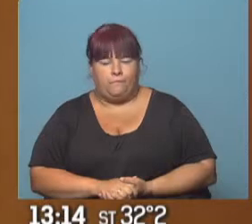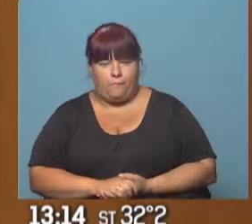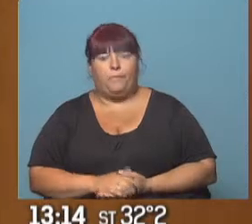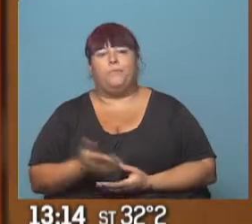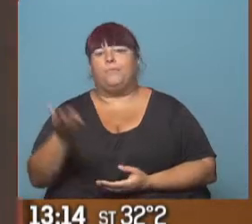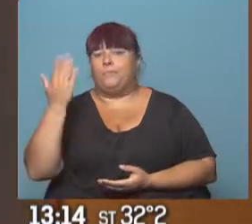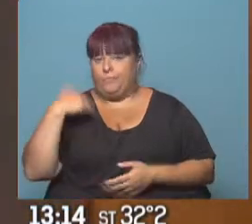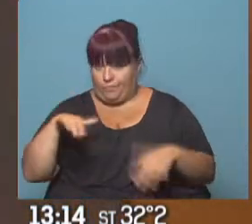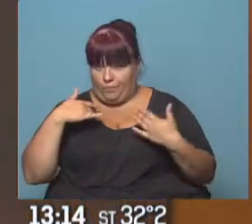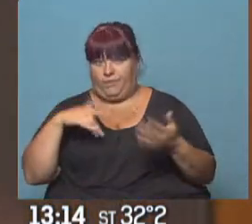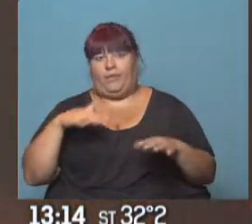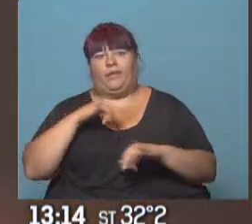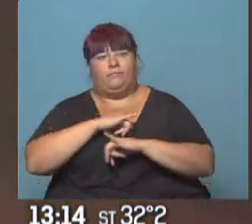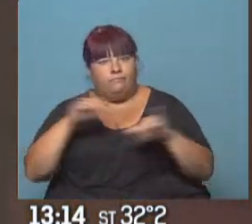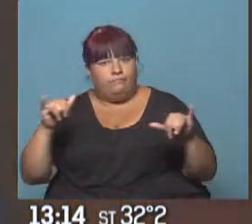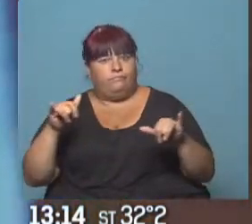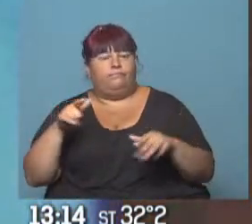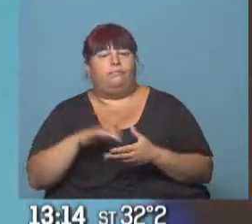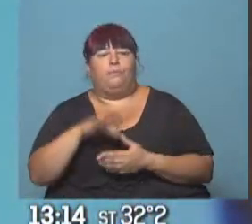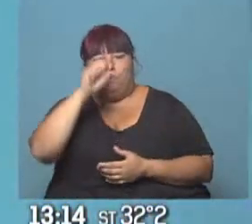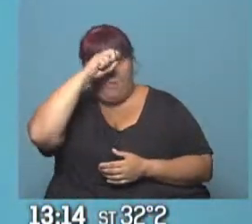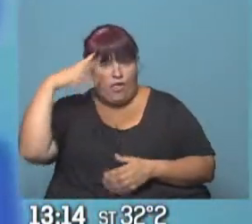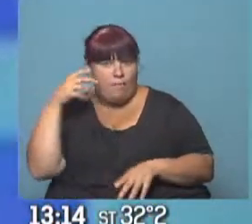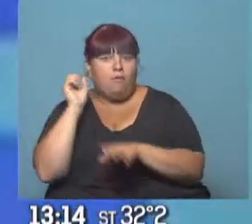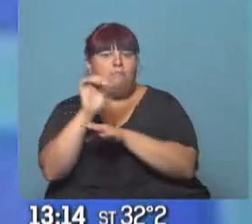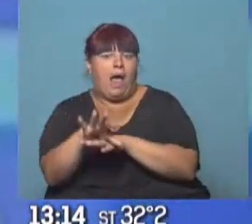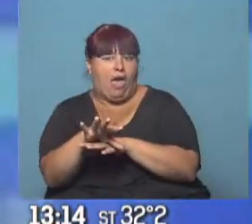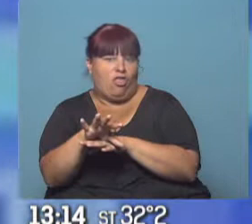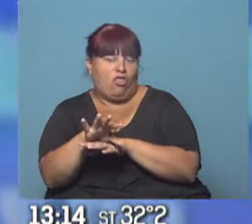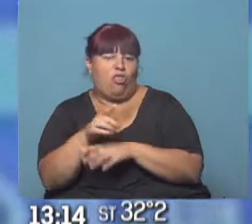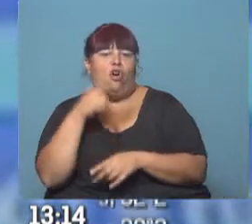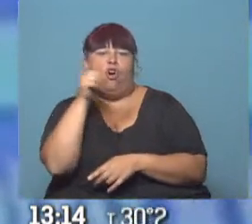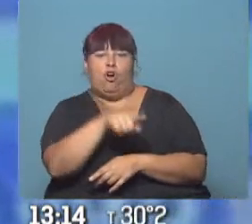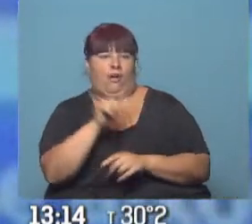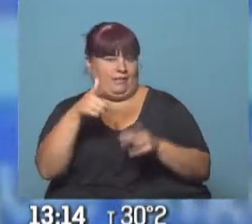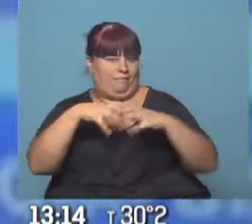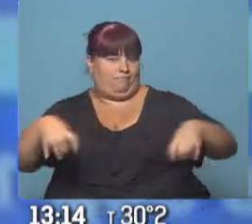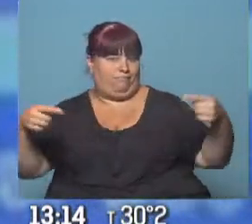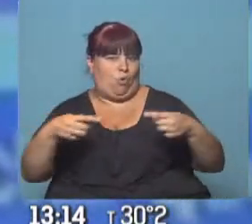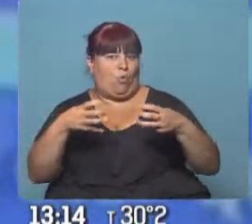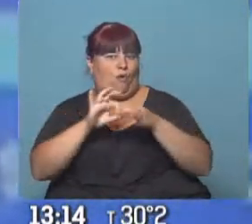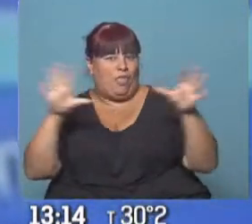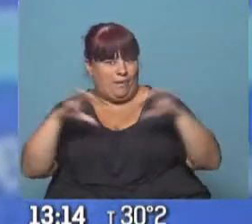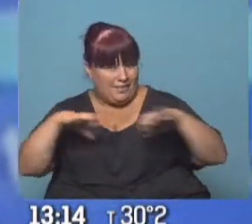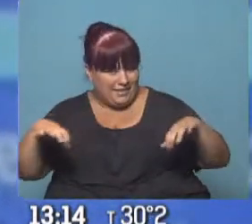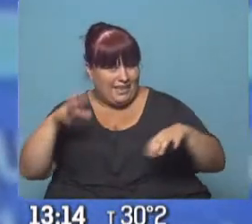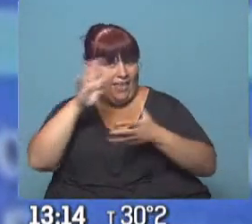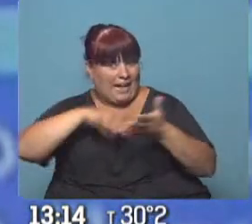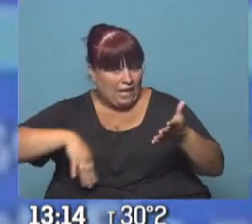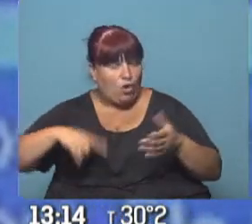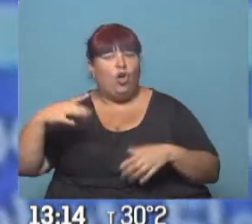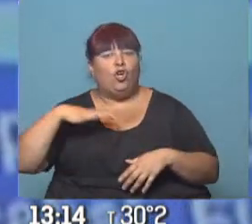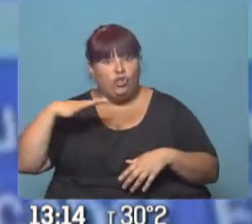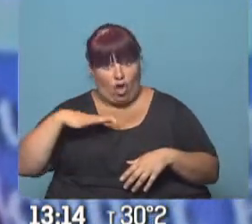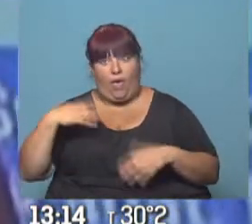Bueno, luego de los duros mensajes que Carles Puigdemont envió a Toni Comín y que además han fracturado el partido independentista catalán, siguen